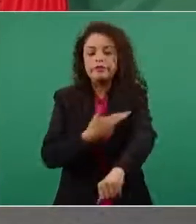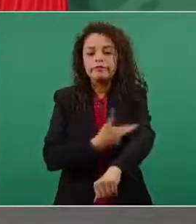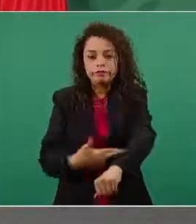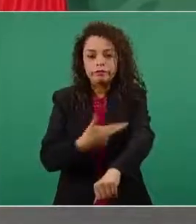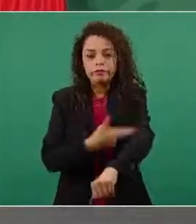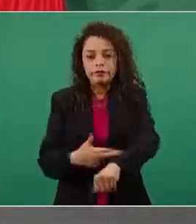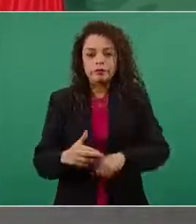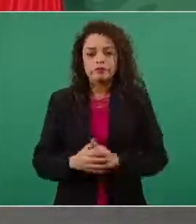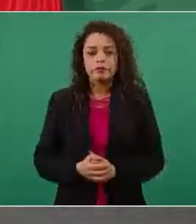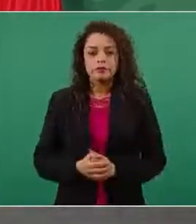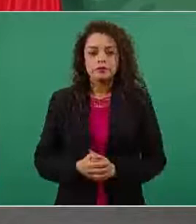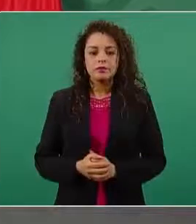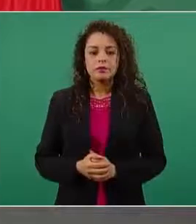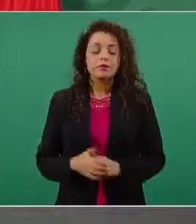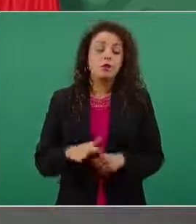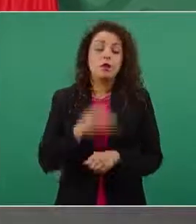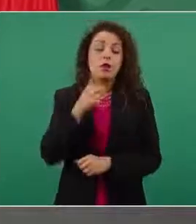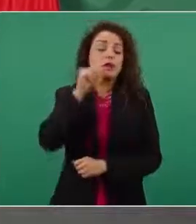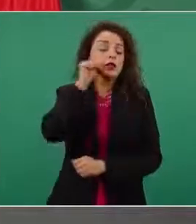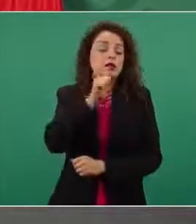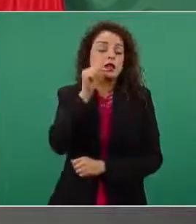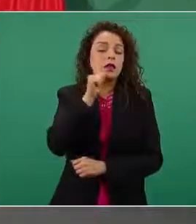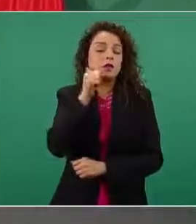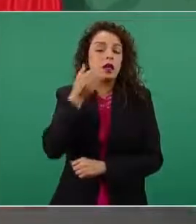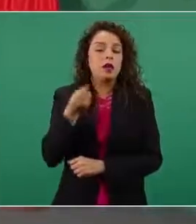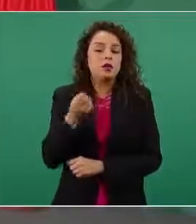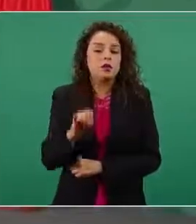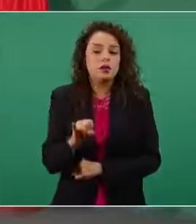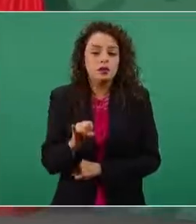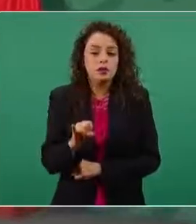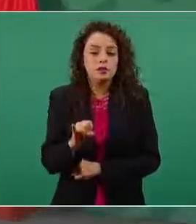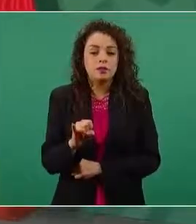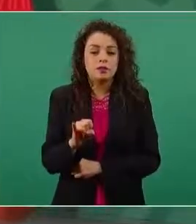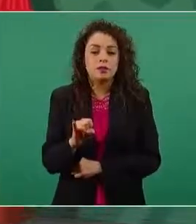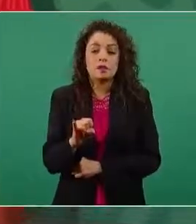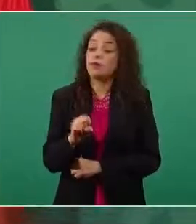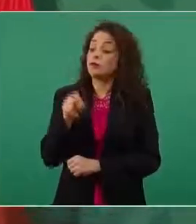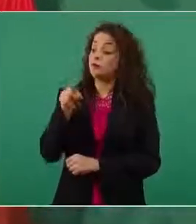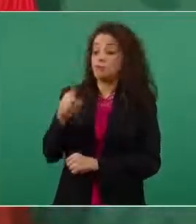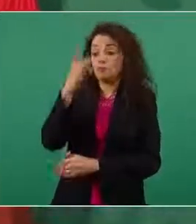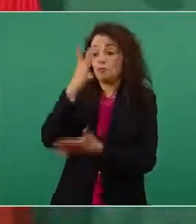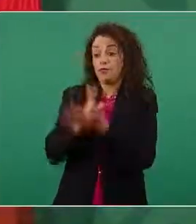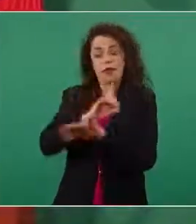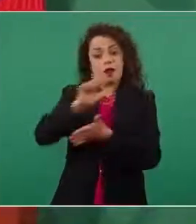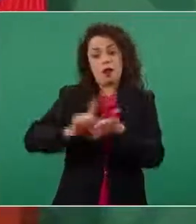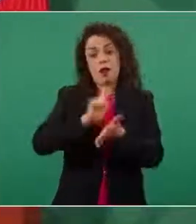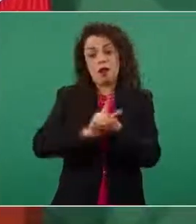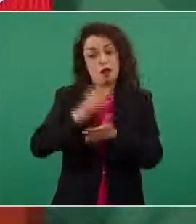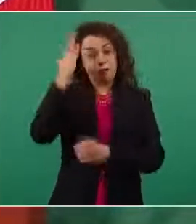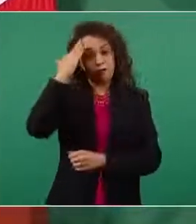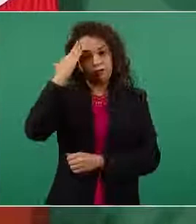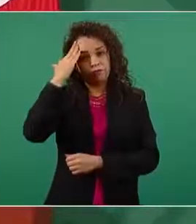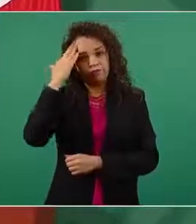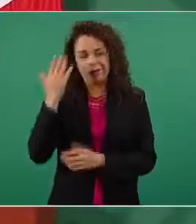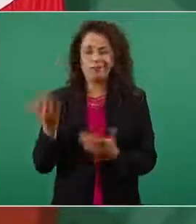acuden al recurso de que la ley es la ley, ¿no? puro